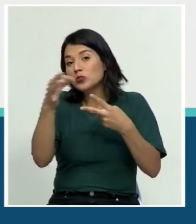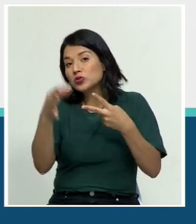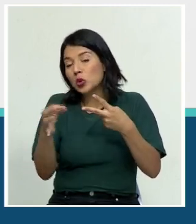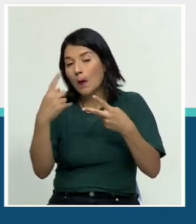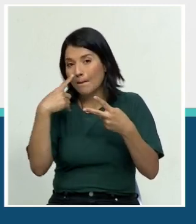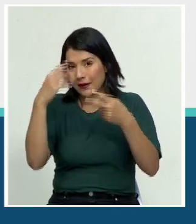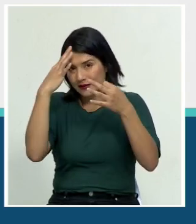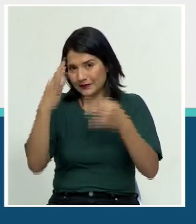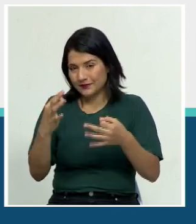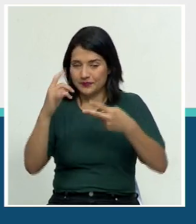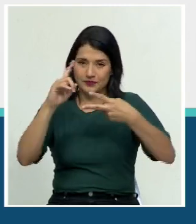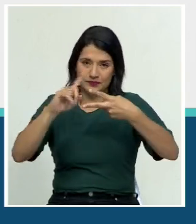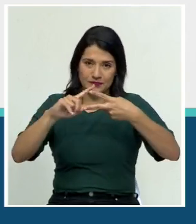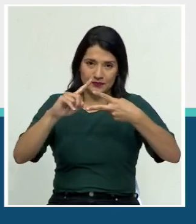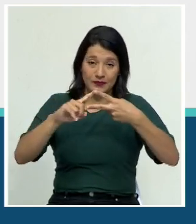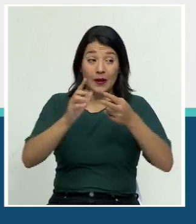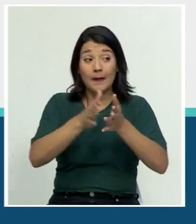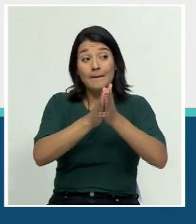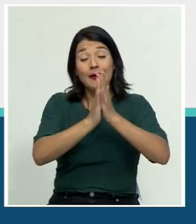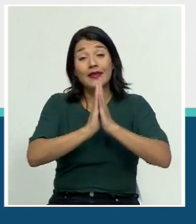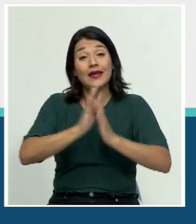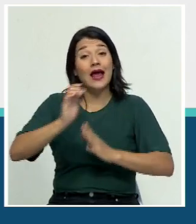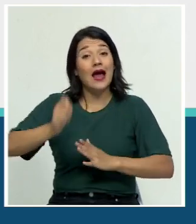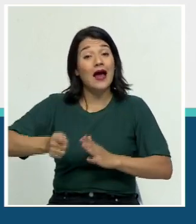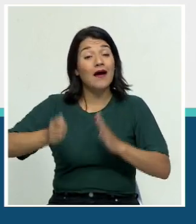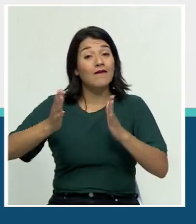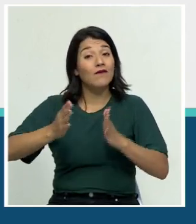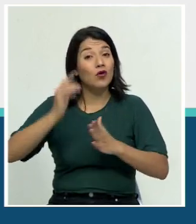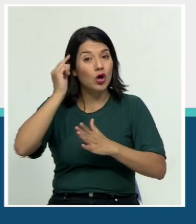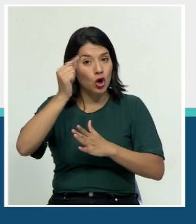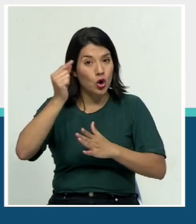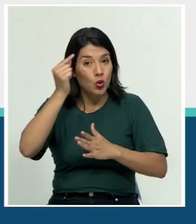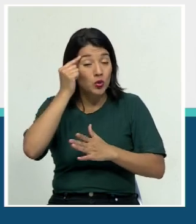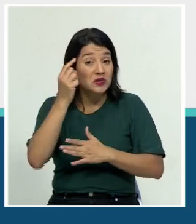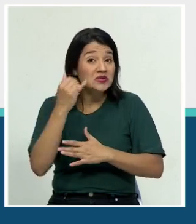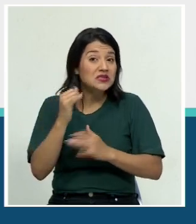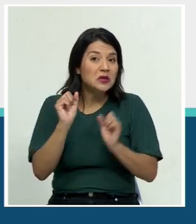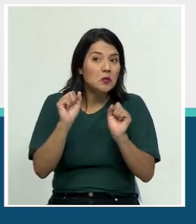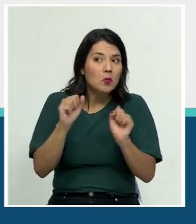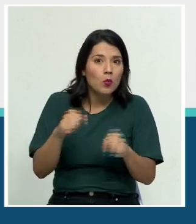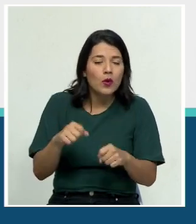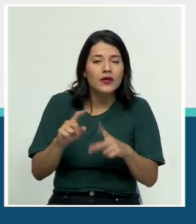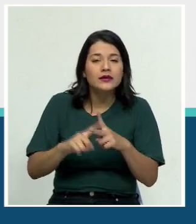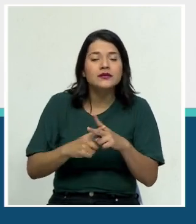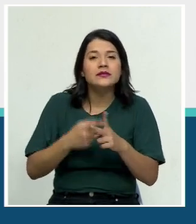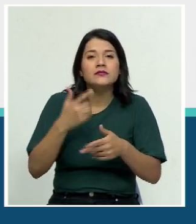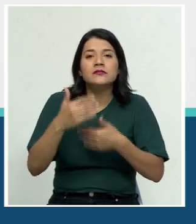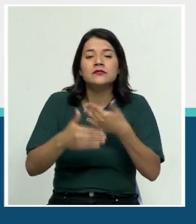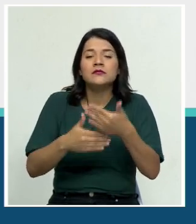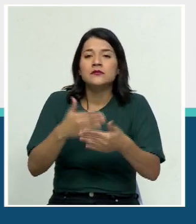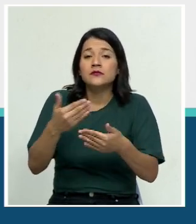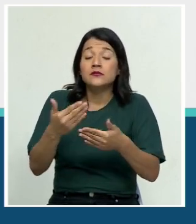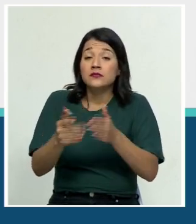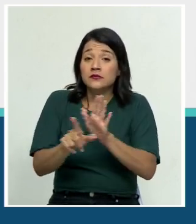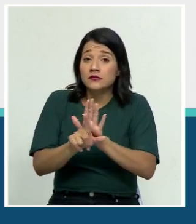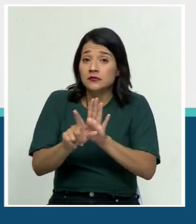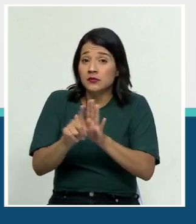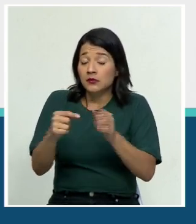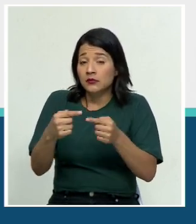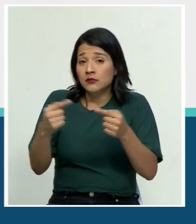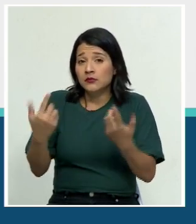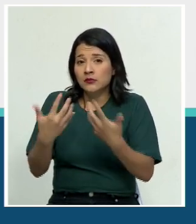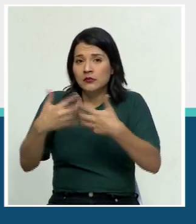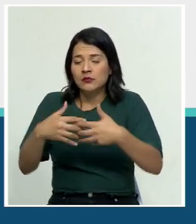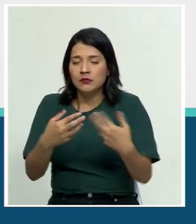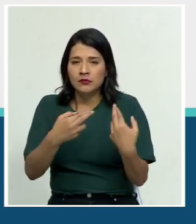solicitarle a la Procuraduría General de la República si podríamos generar alguna acción legal contra la empresa que elaboró la